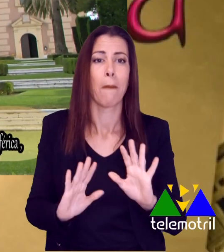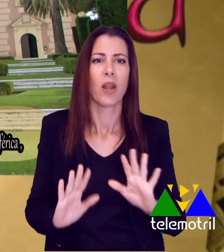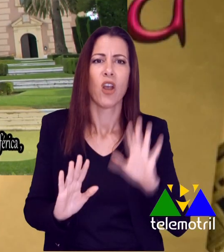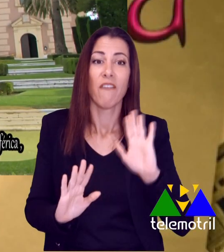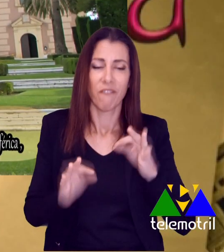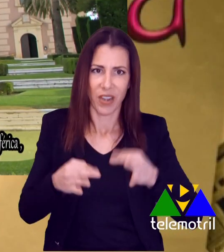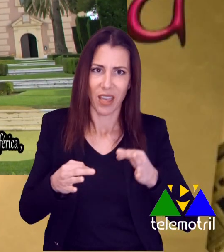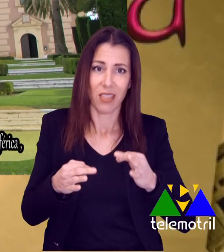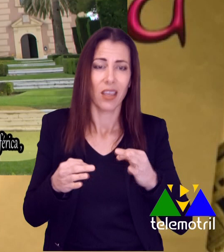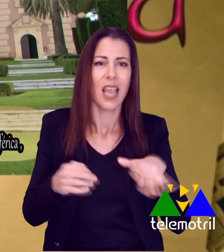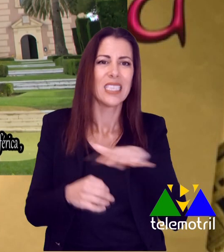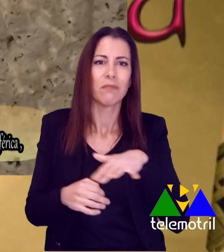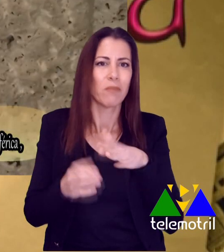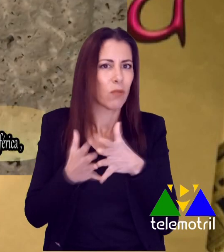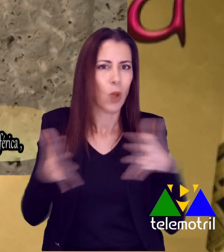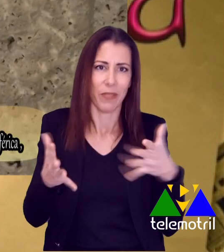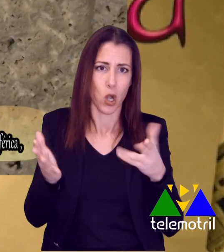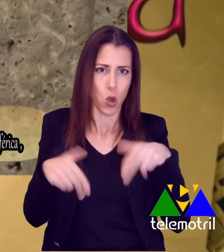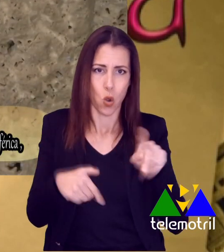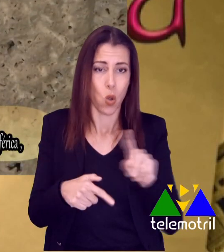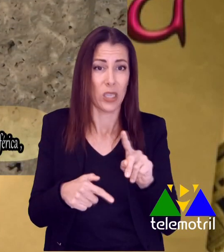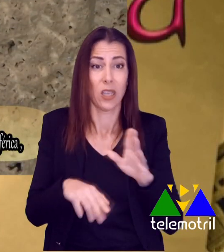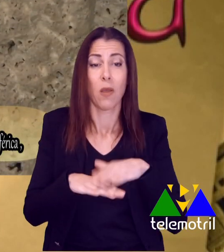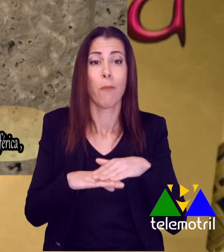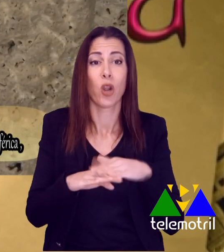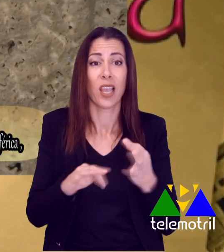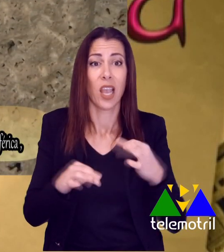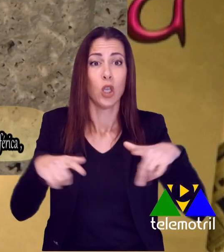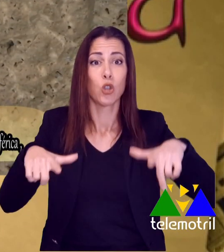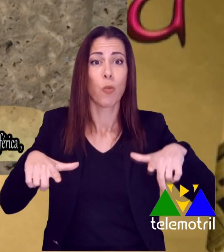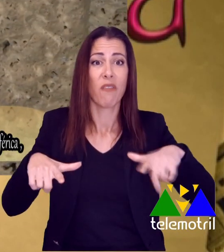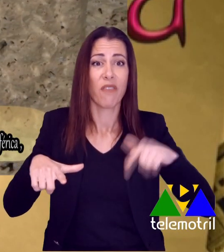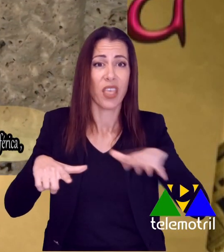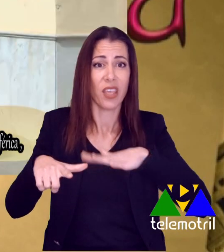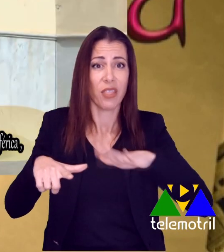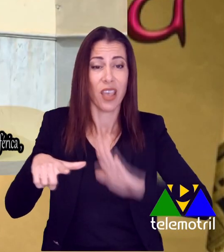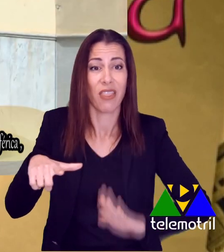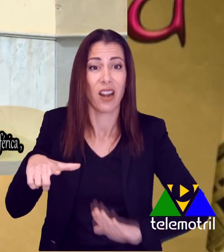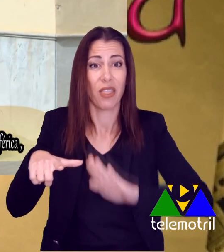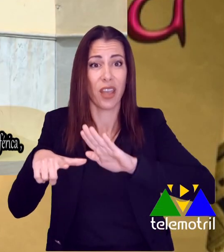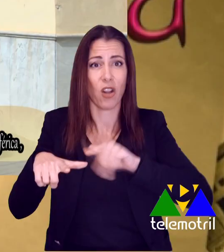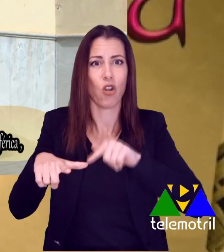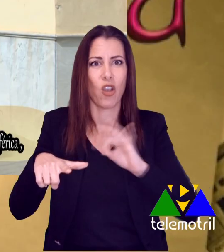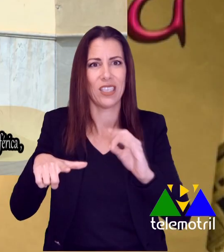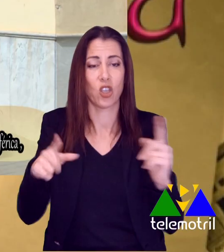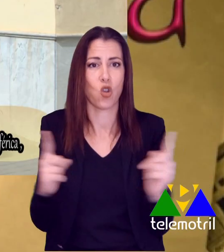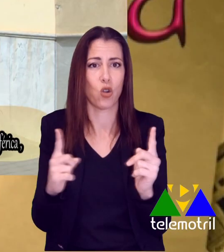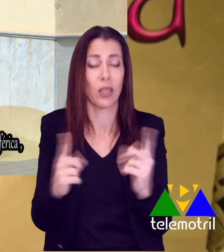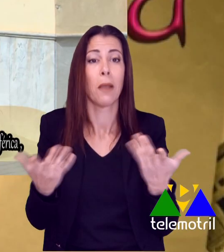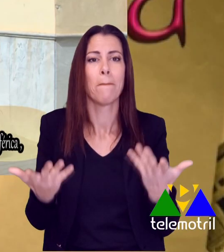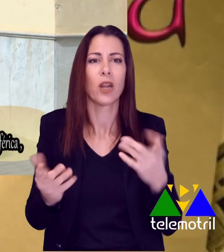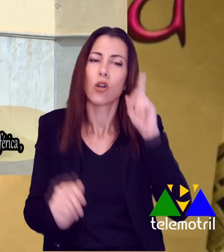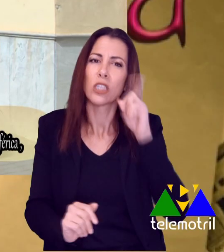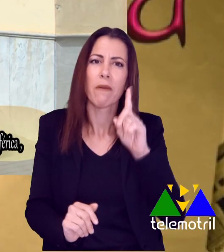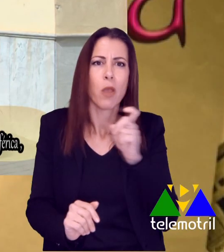tiene mucho espacio, es verdad que es un edificio que no tiene demasiado espacio porque la superficie del cerro es corta. Claro. Lo que no